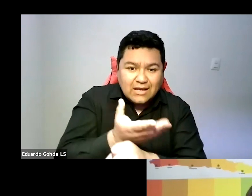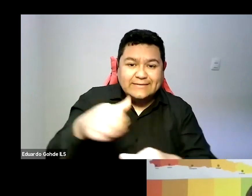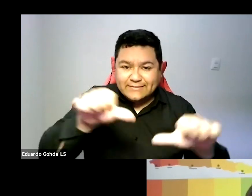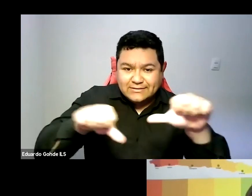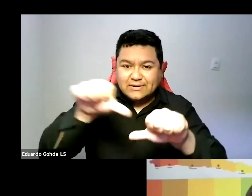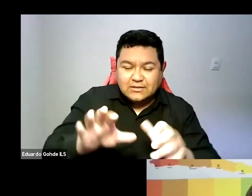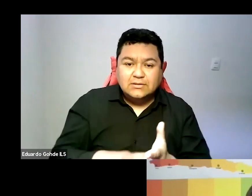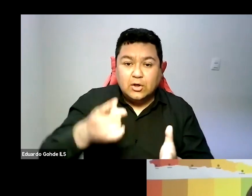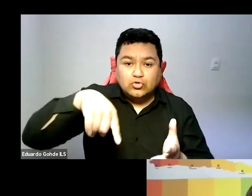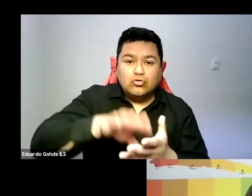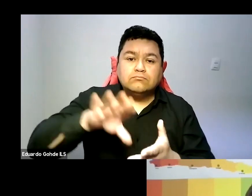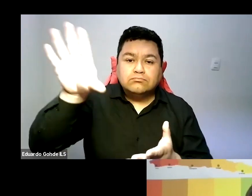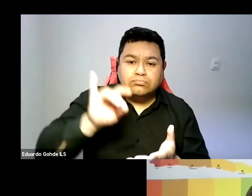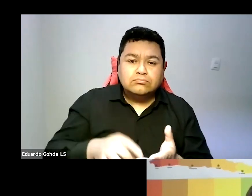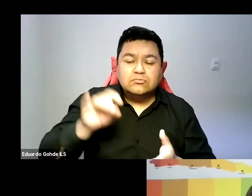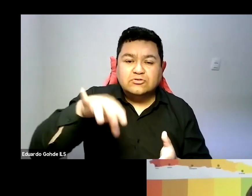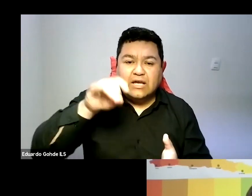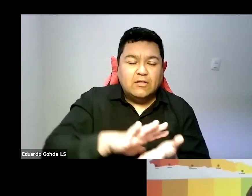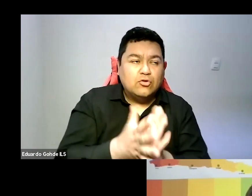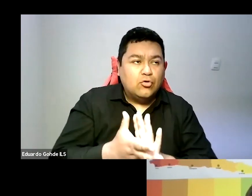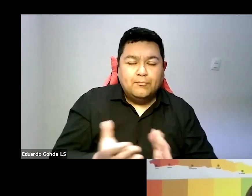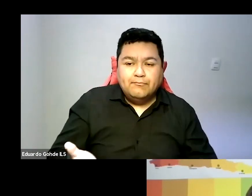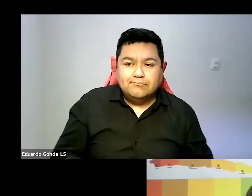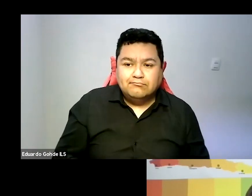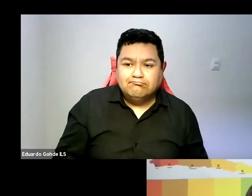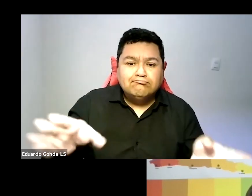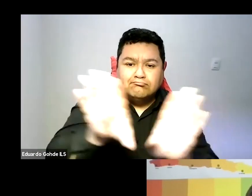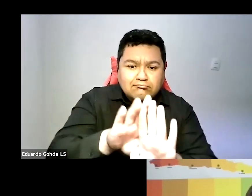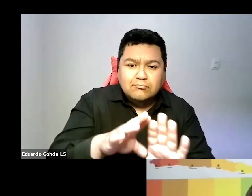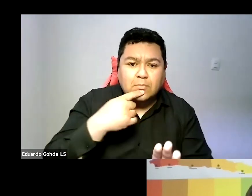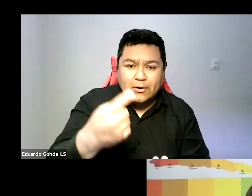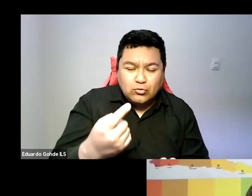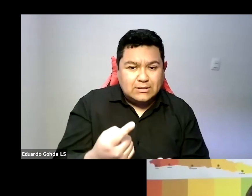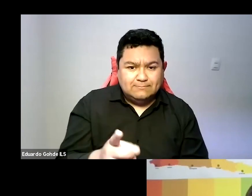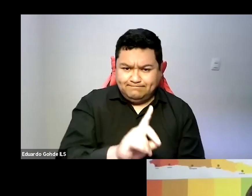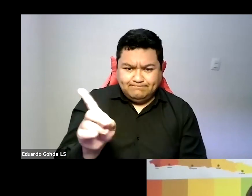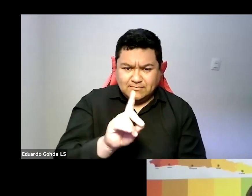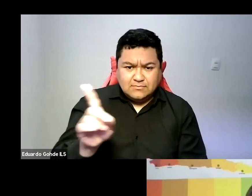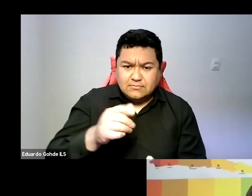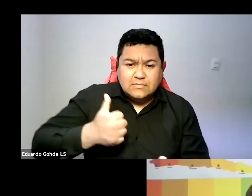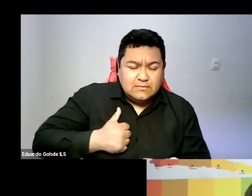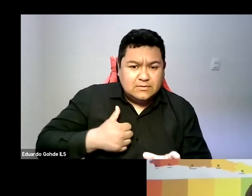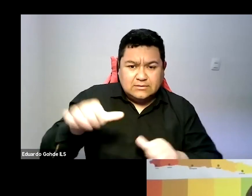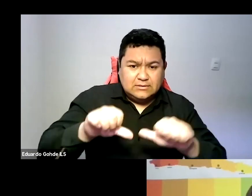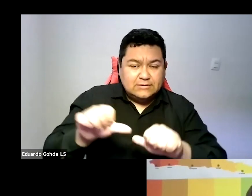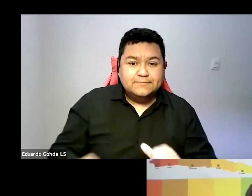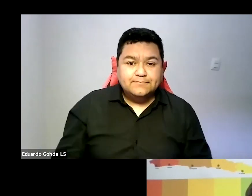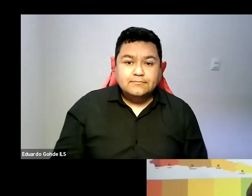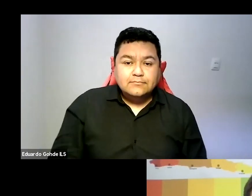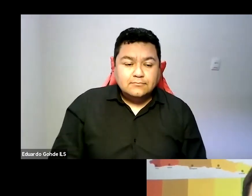nosotros bajamos línea y sabemos todo, o clausuramos preguntas y no estamos haciendo ciencia, estamos haciendo otra cosa.